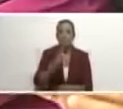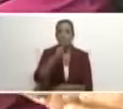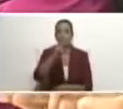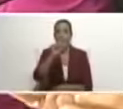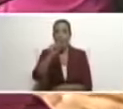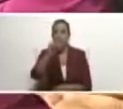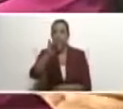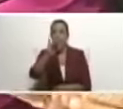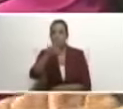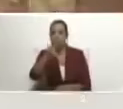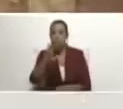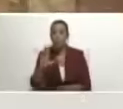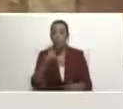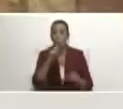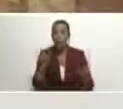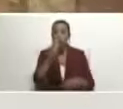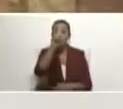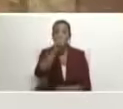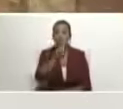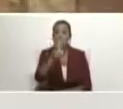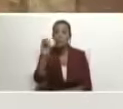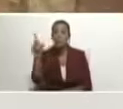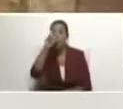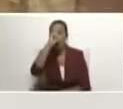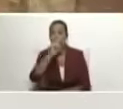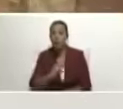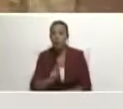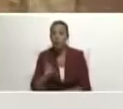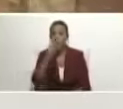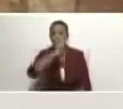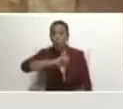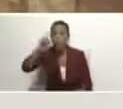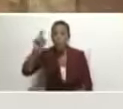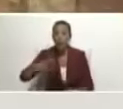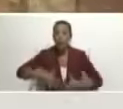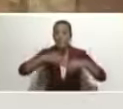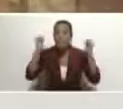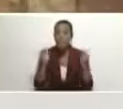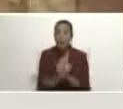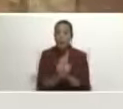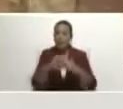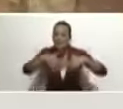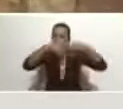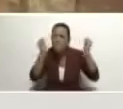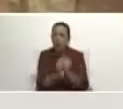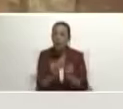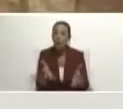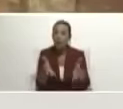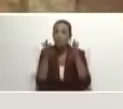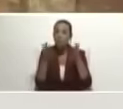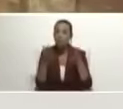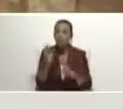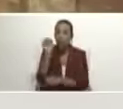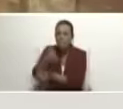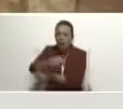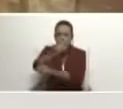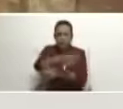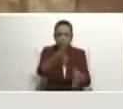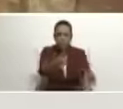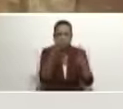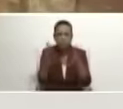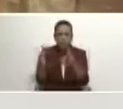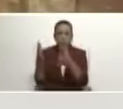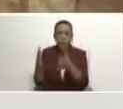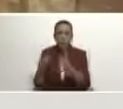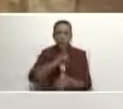Este es el año en que se cumplen 200 años de las grandes batallas y victorias